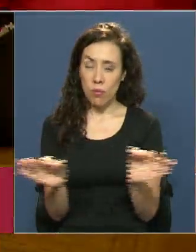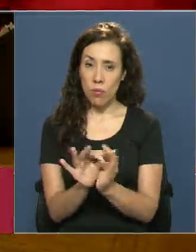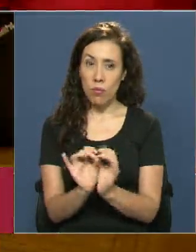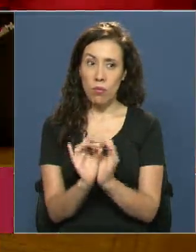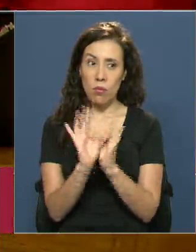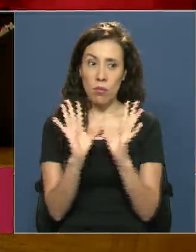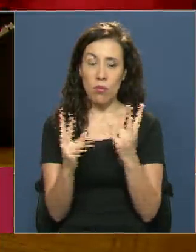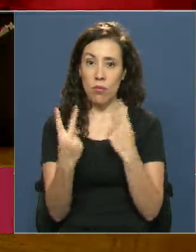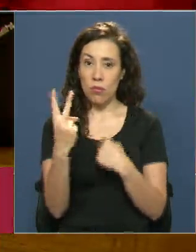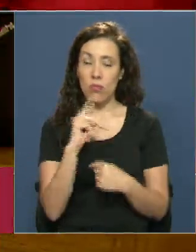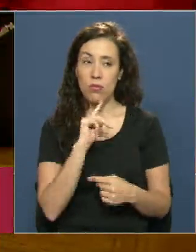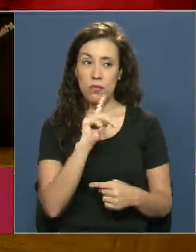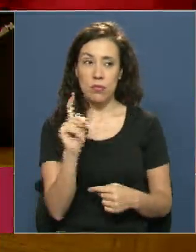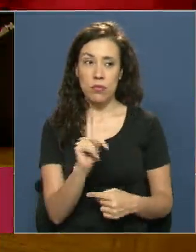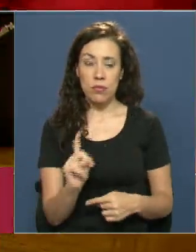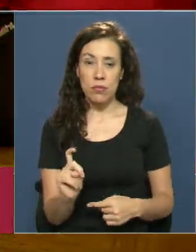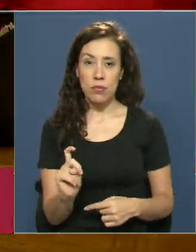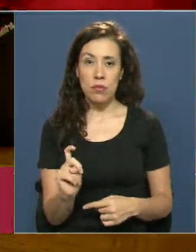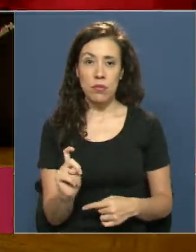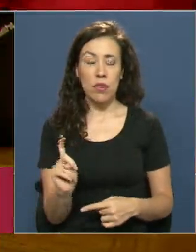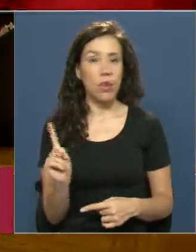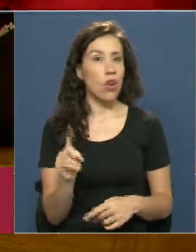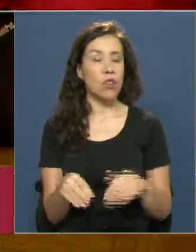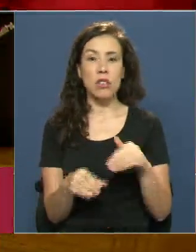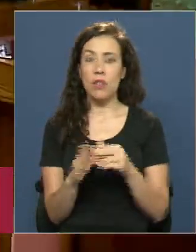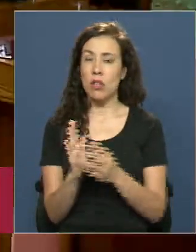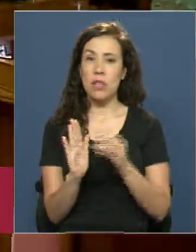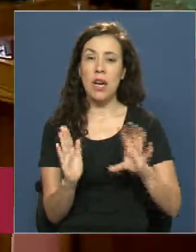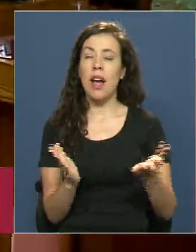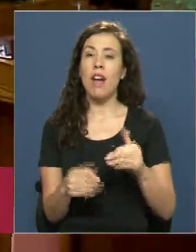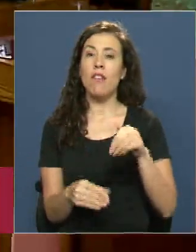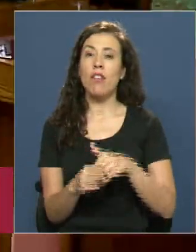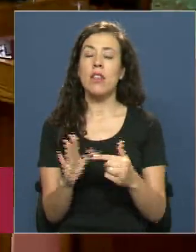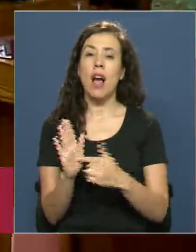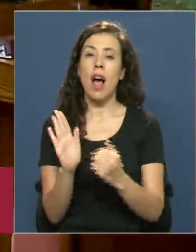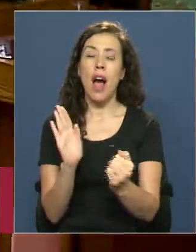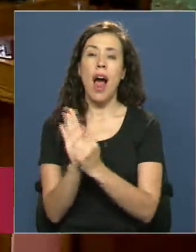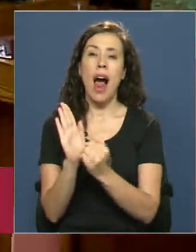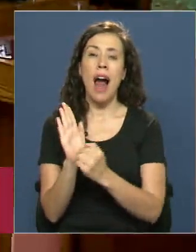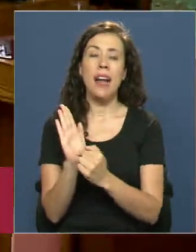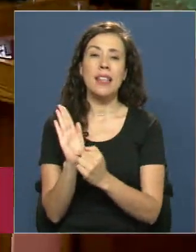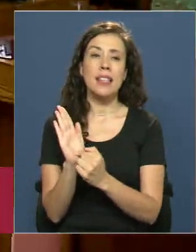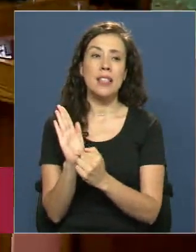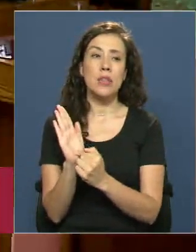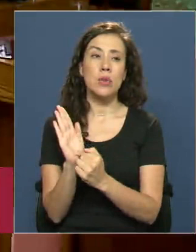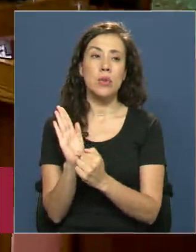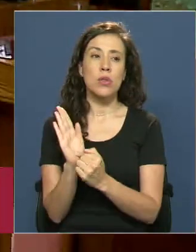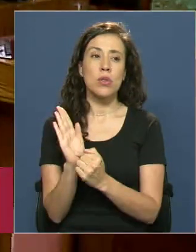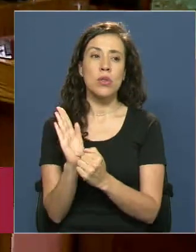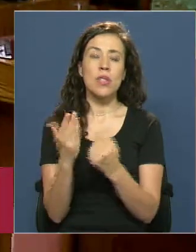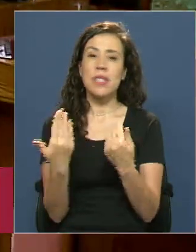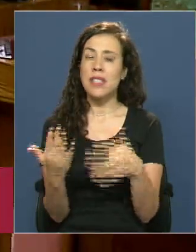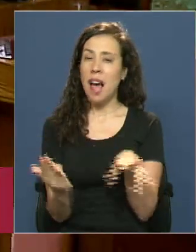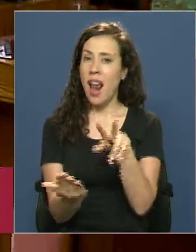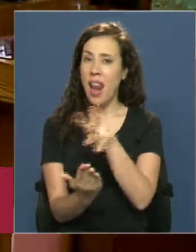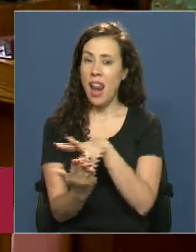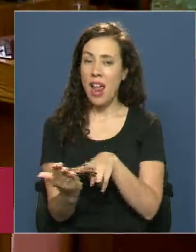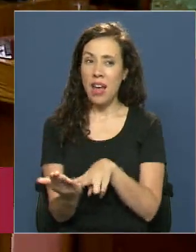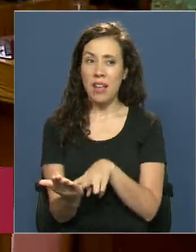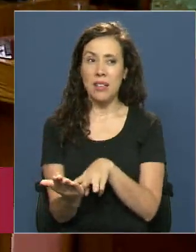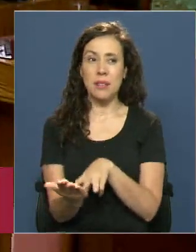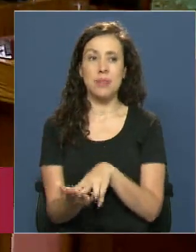Se aclara, hay dos preguntas, se aclara. Sí, nunca se vota la supresión, lo que se vota es el artículo que viene del mensaje que yo he dado lectura hace